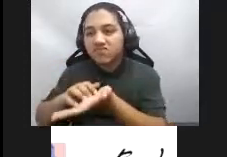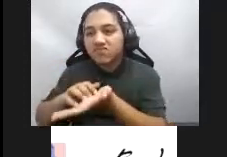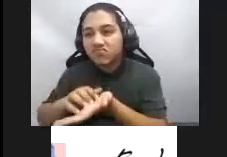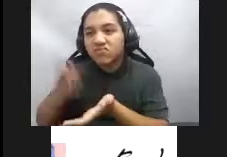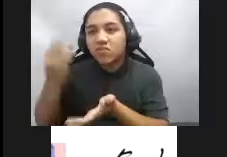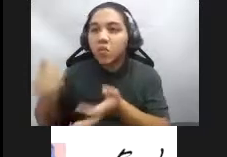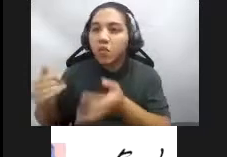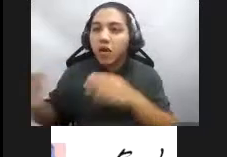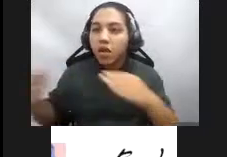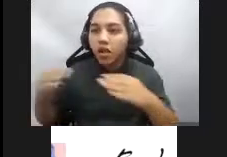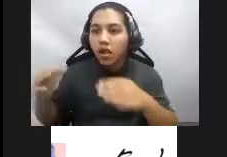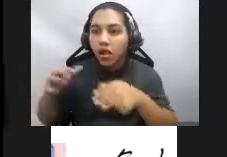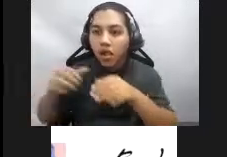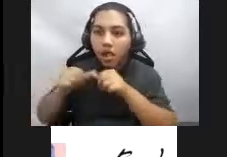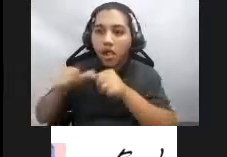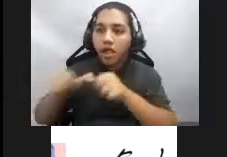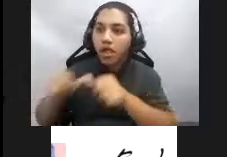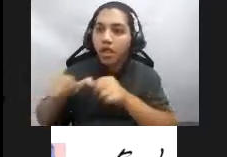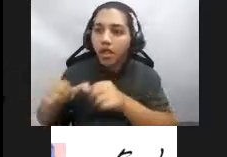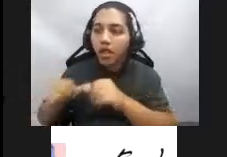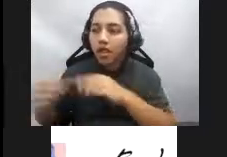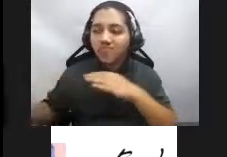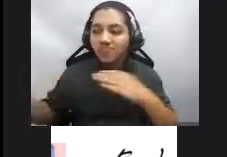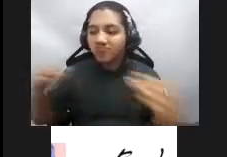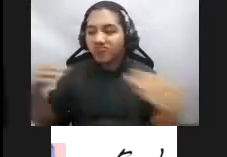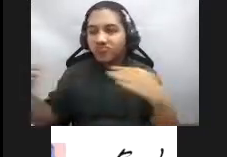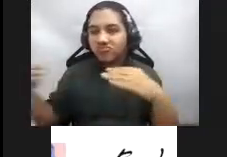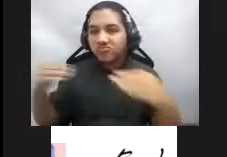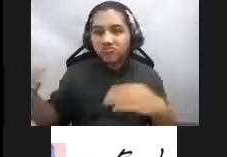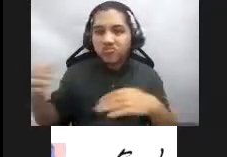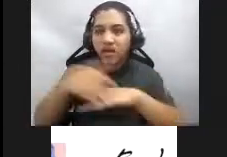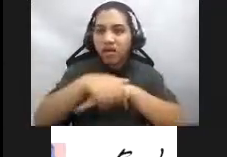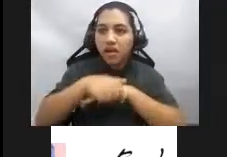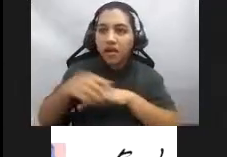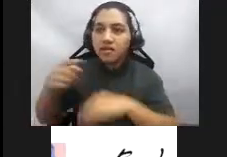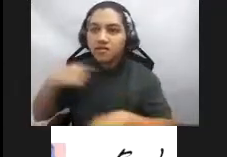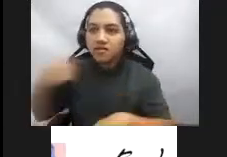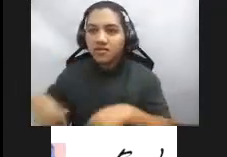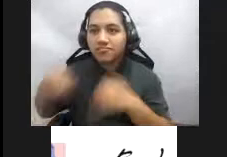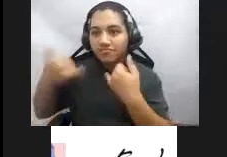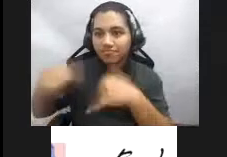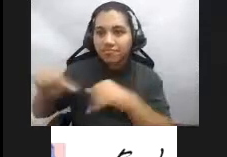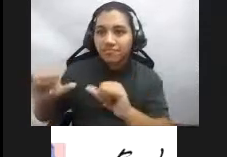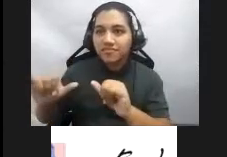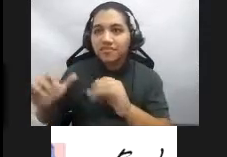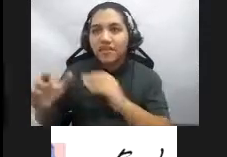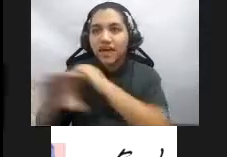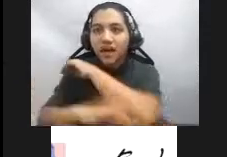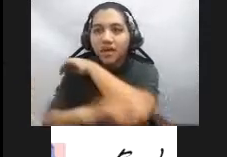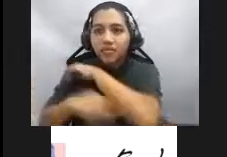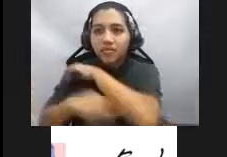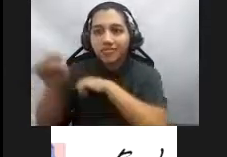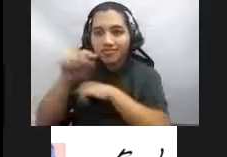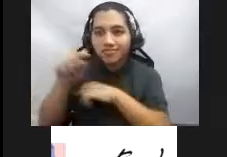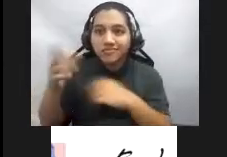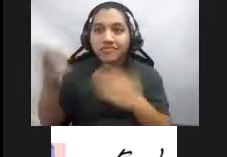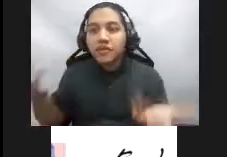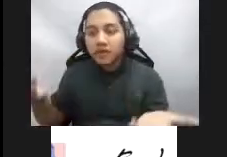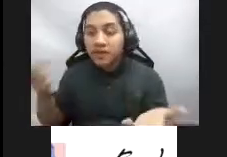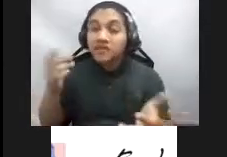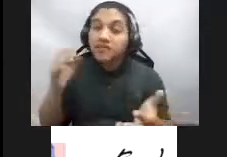en China con el Imperio Británico, y comienzan a contratar a personas para que recluten a estos